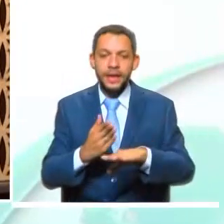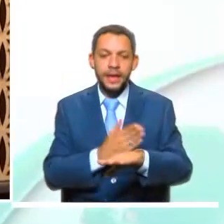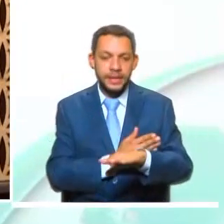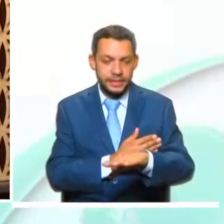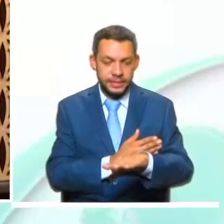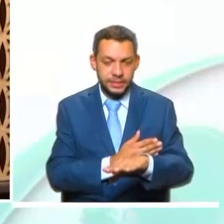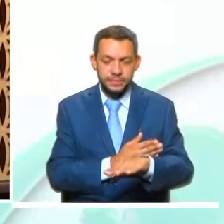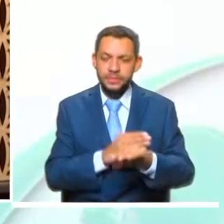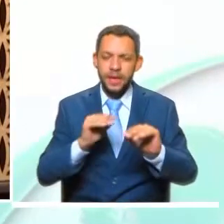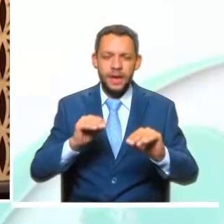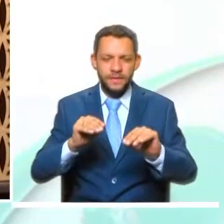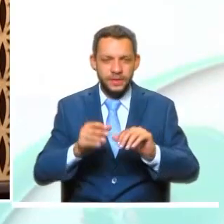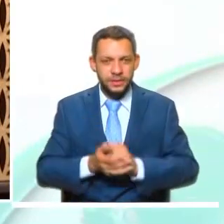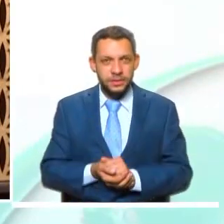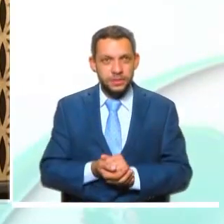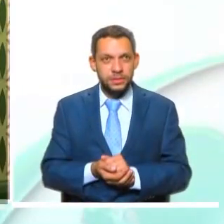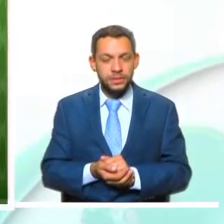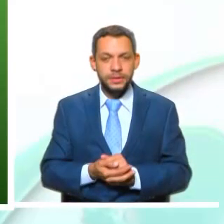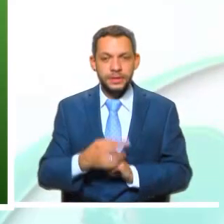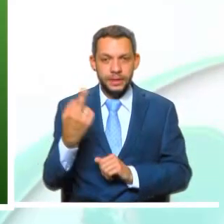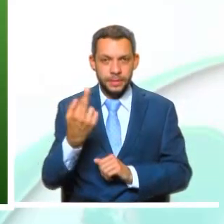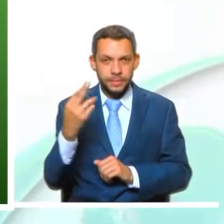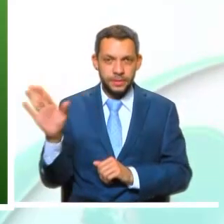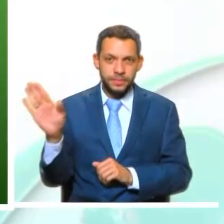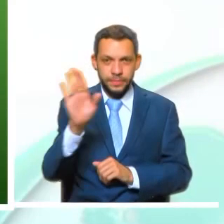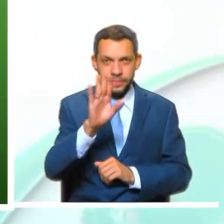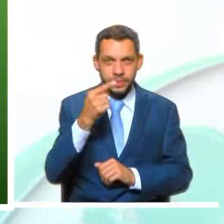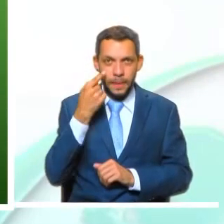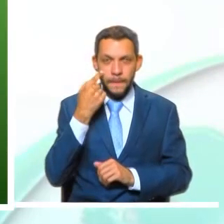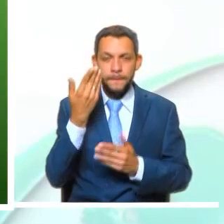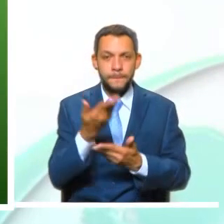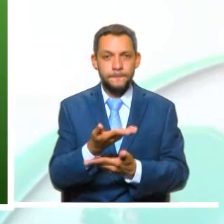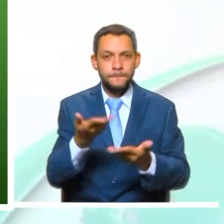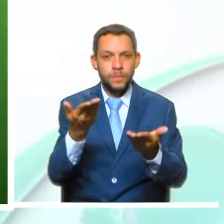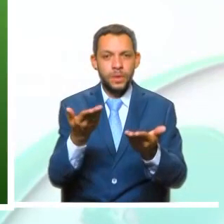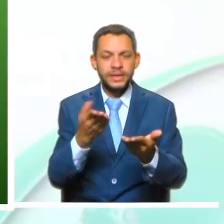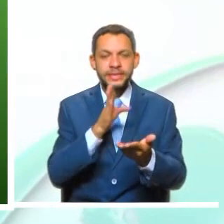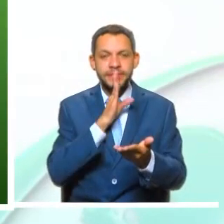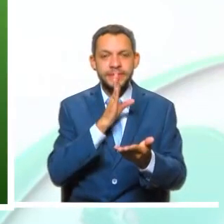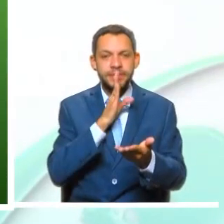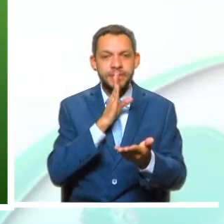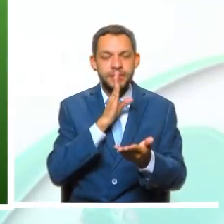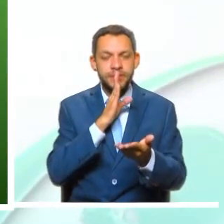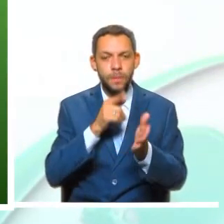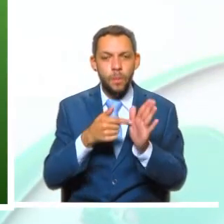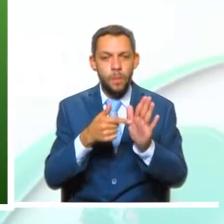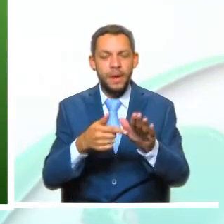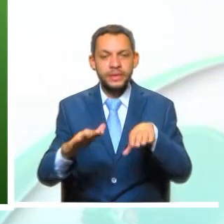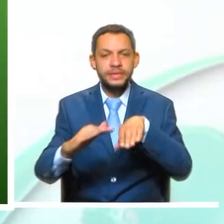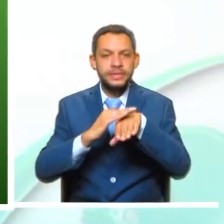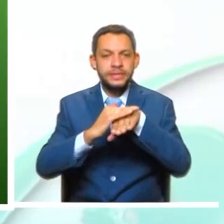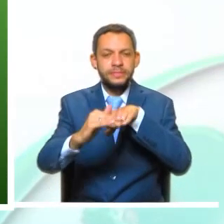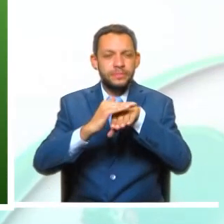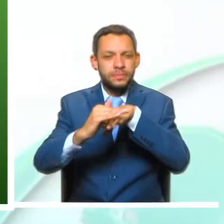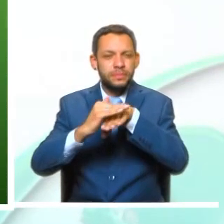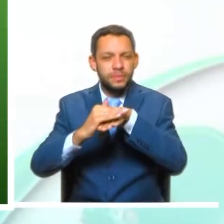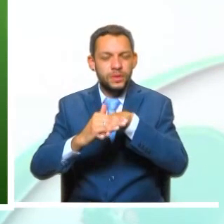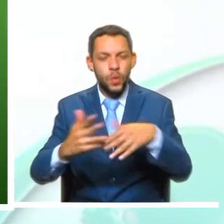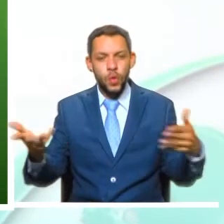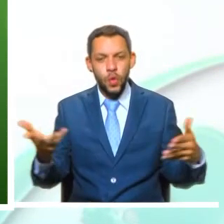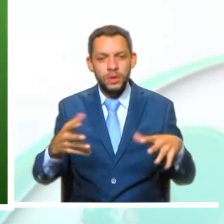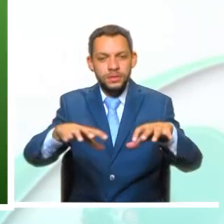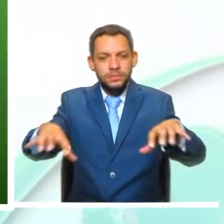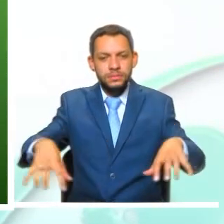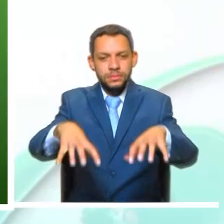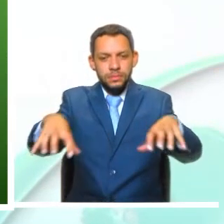pausa volvamos a mostrar la imagen que nos muestra o que nos da el conocimiento de lo que van a hacer las